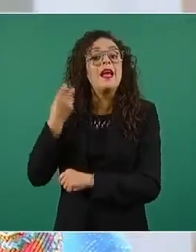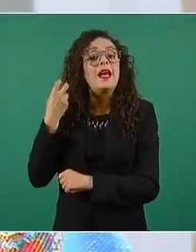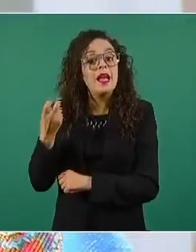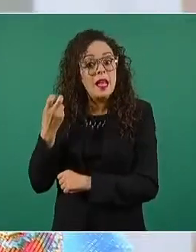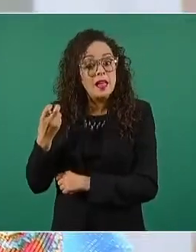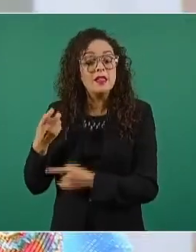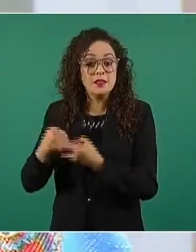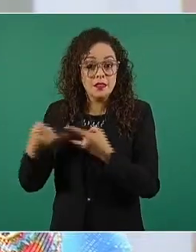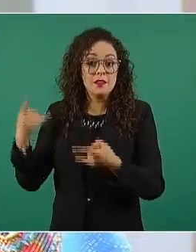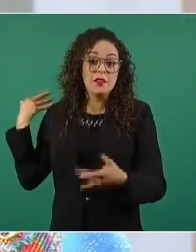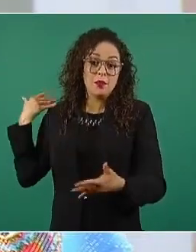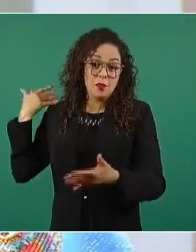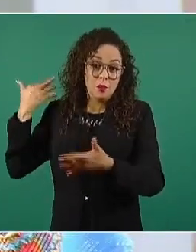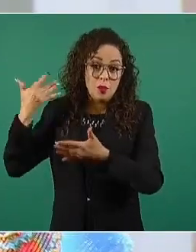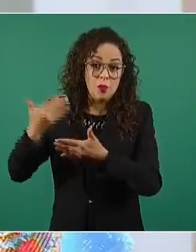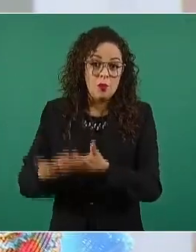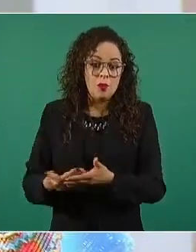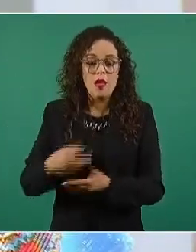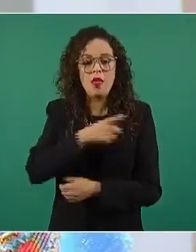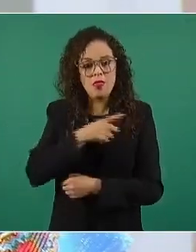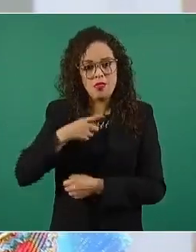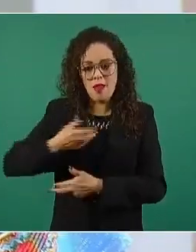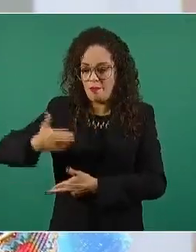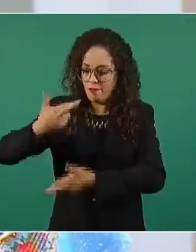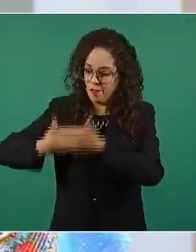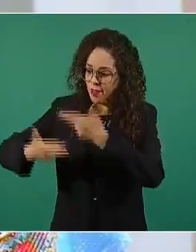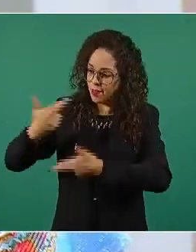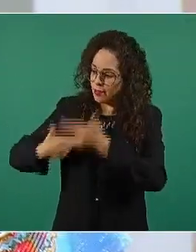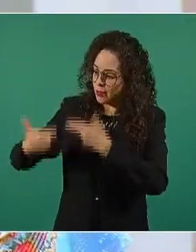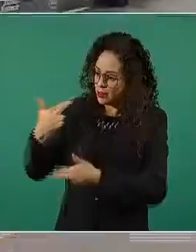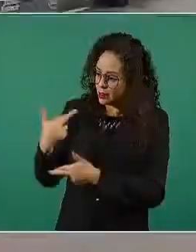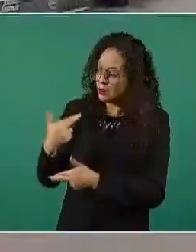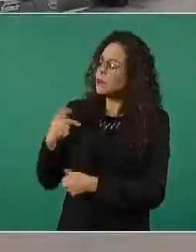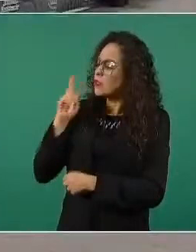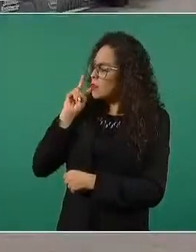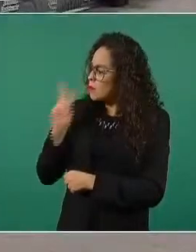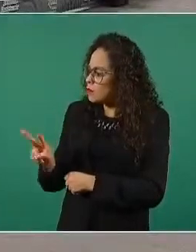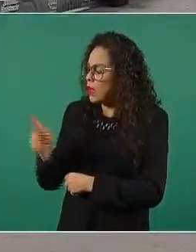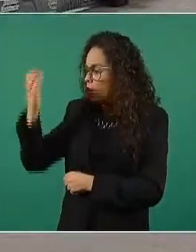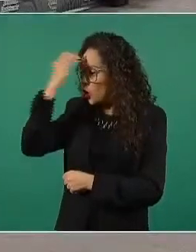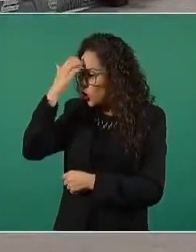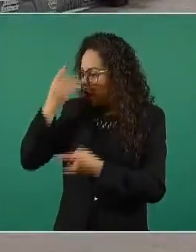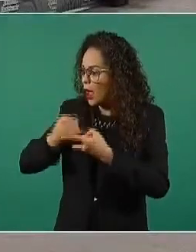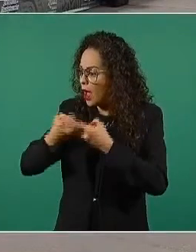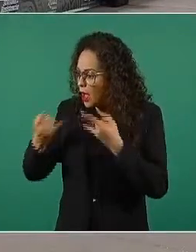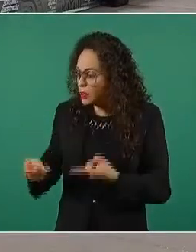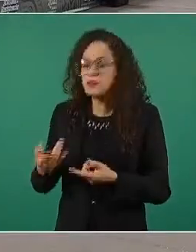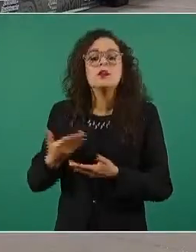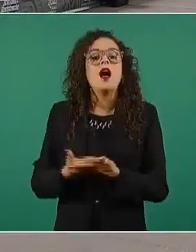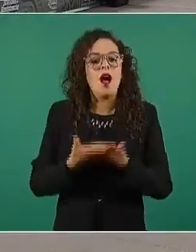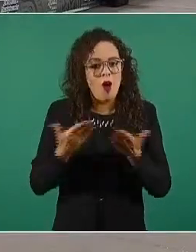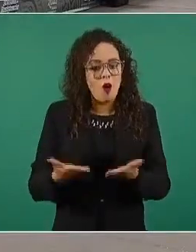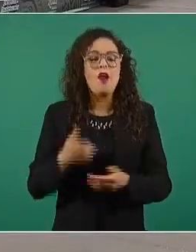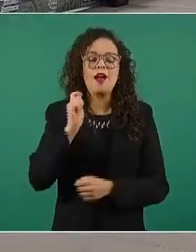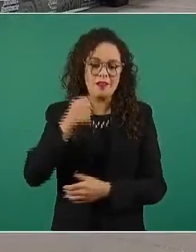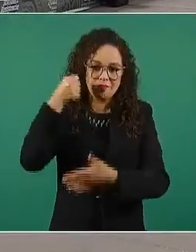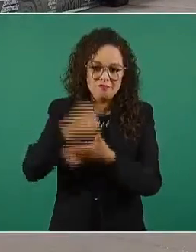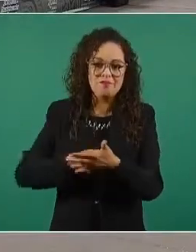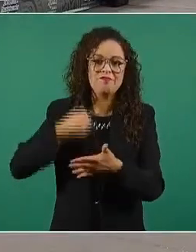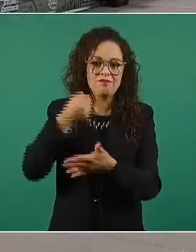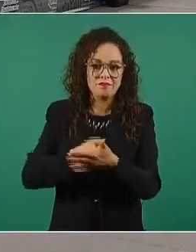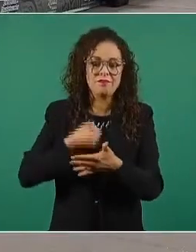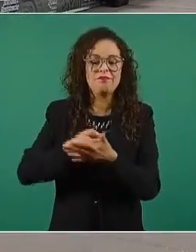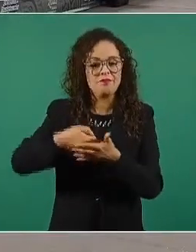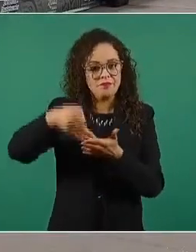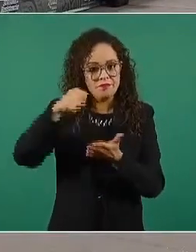de fight, regresar en el to tiempo stand para sacar ese for who valor you y are luchar and y what alzar you la voz believe por in quienes somos, kindness, en lo que